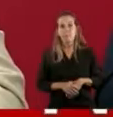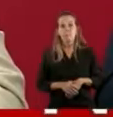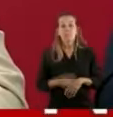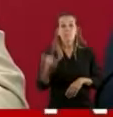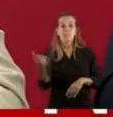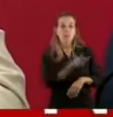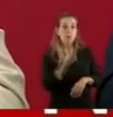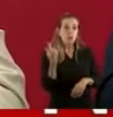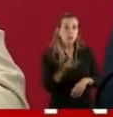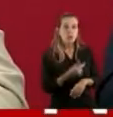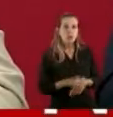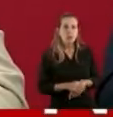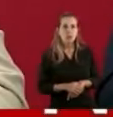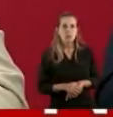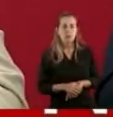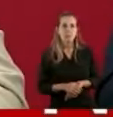Nosotros habíamos logrado